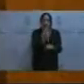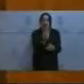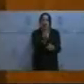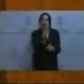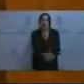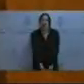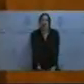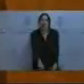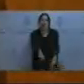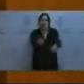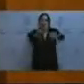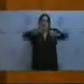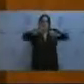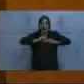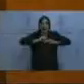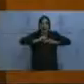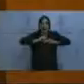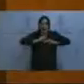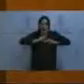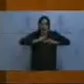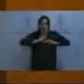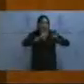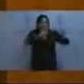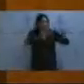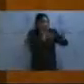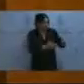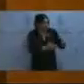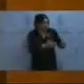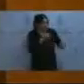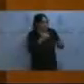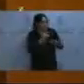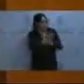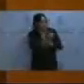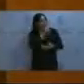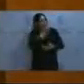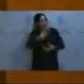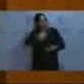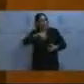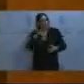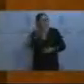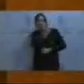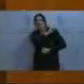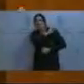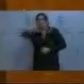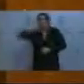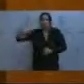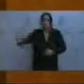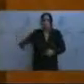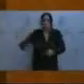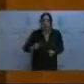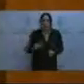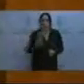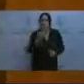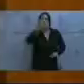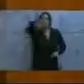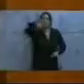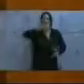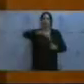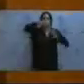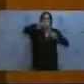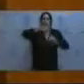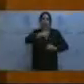dinero. Y usted nos dice que todo va muy bien, que son los mejores, que son los números uno de